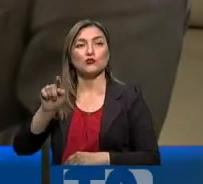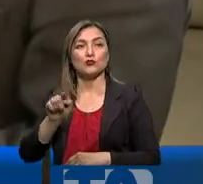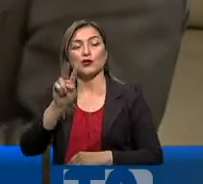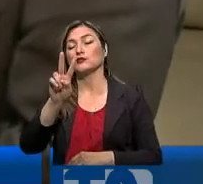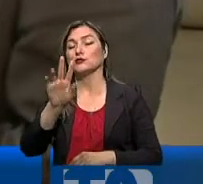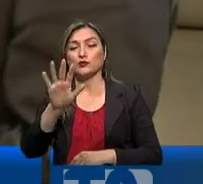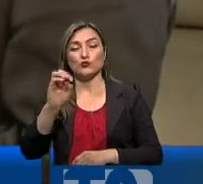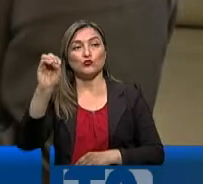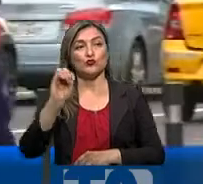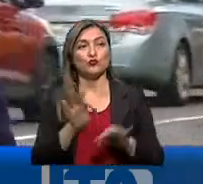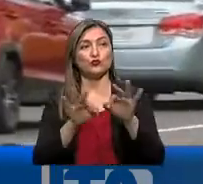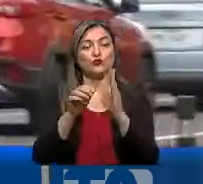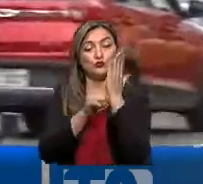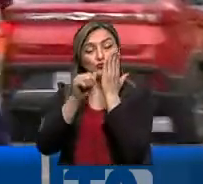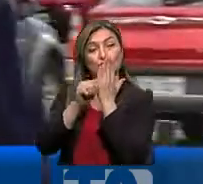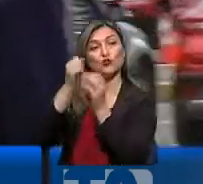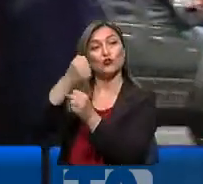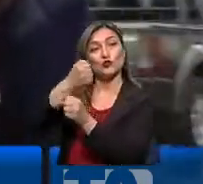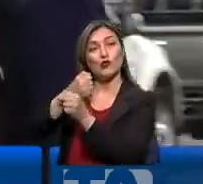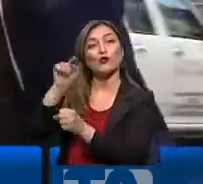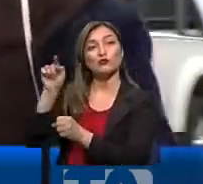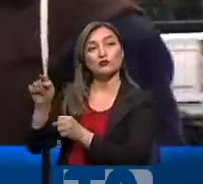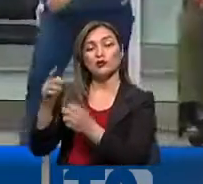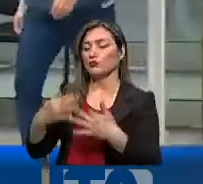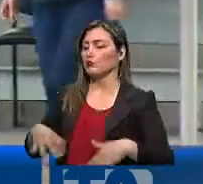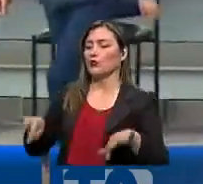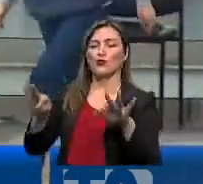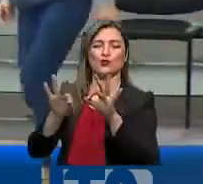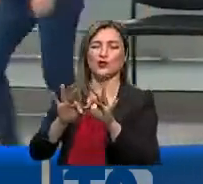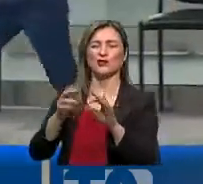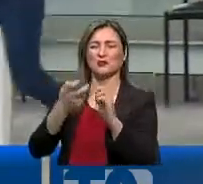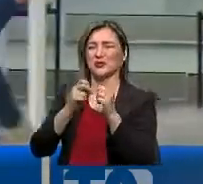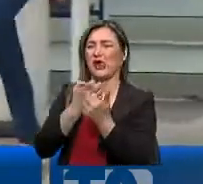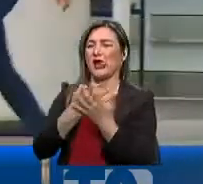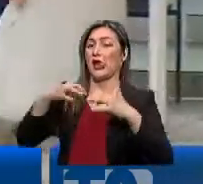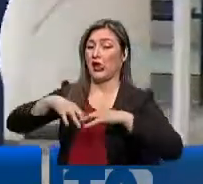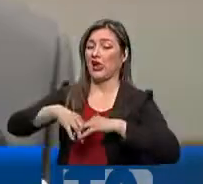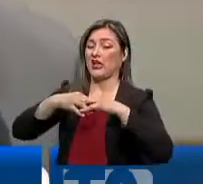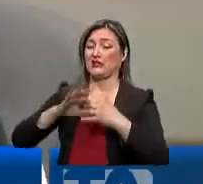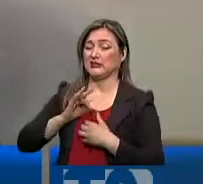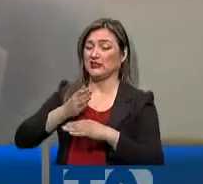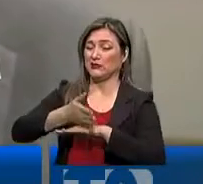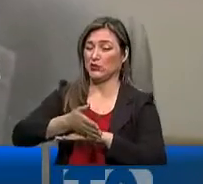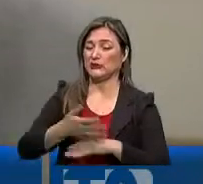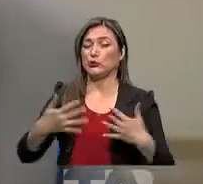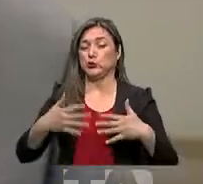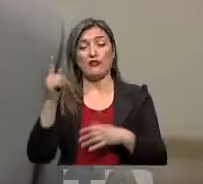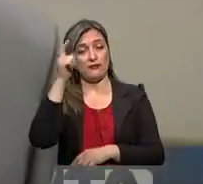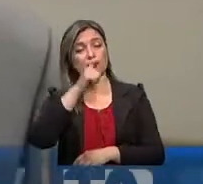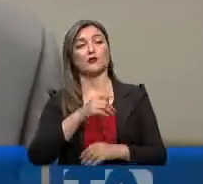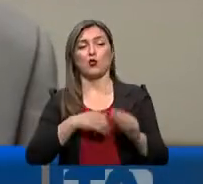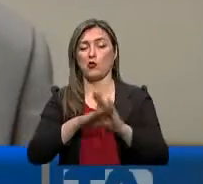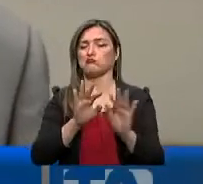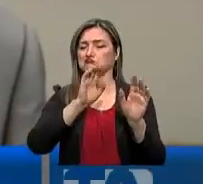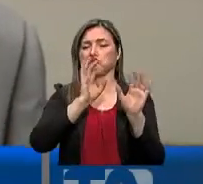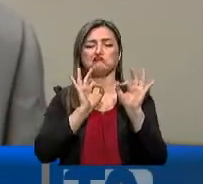Patricio Donoso, ministro del Trabajo, representa un importante número en medio de las condiciones del país y pospandemia. La meta es lograr 2